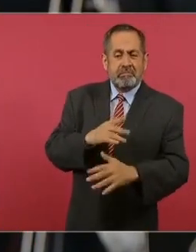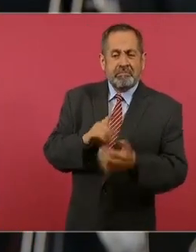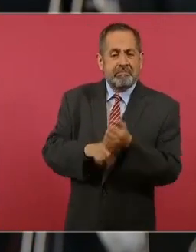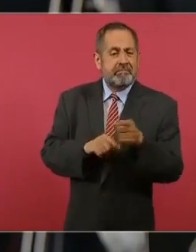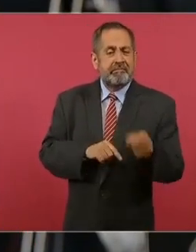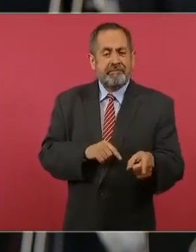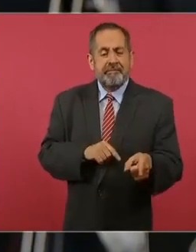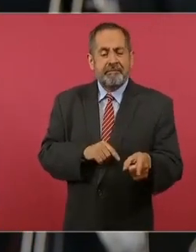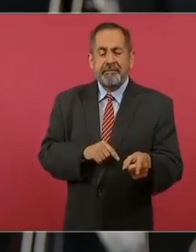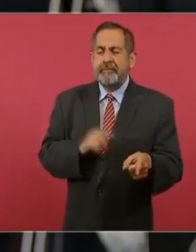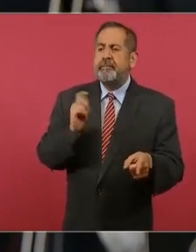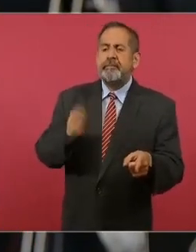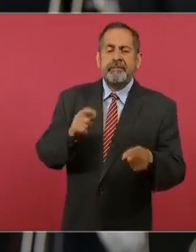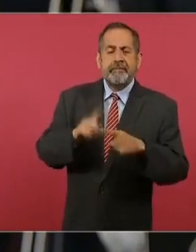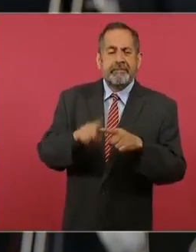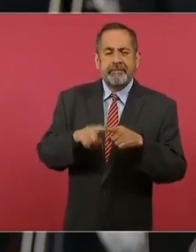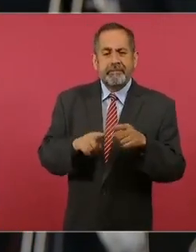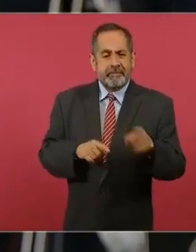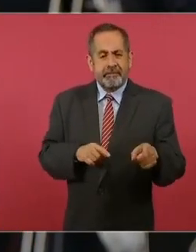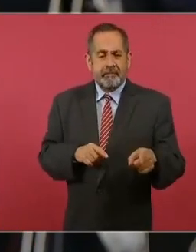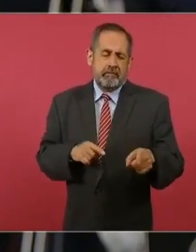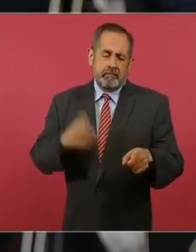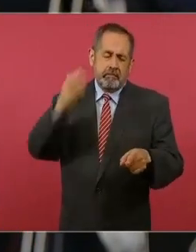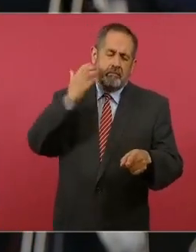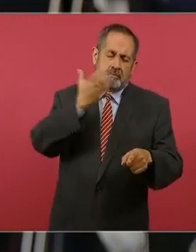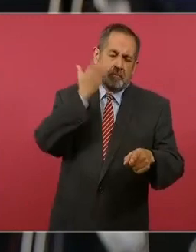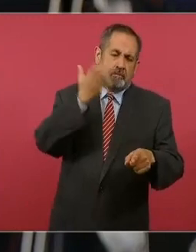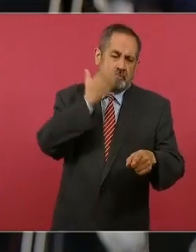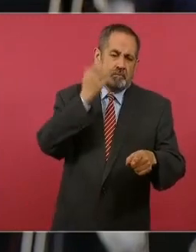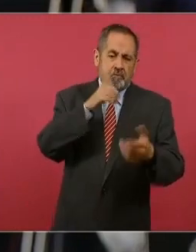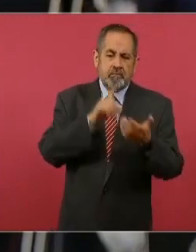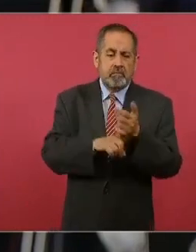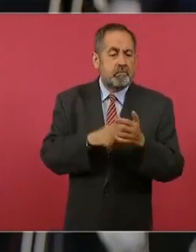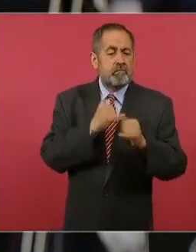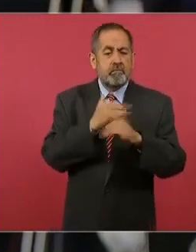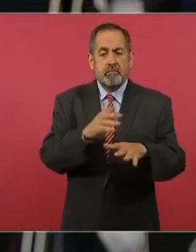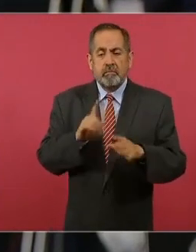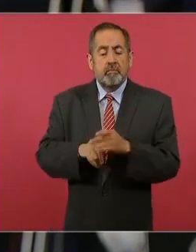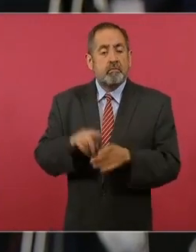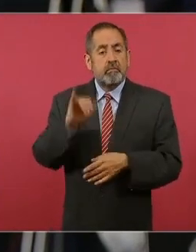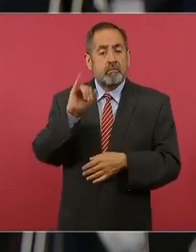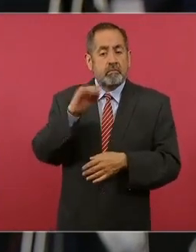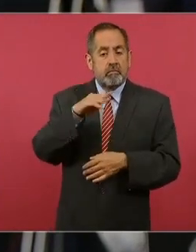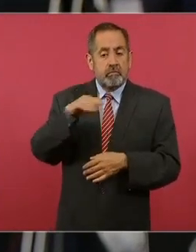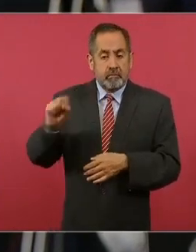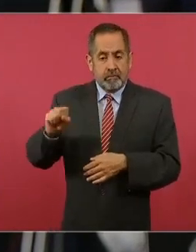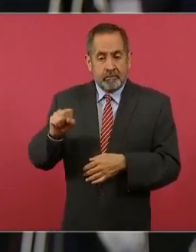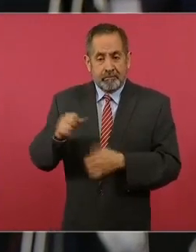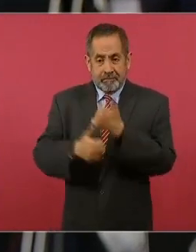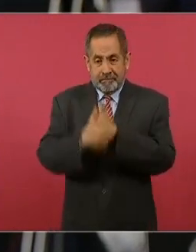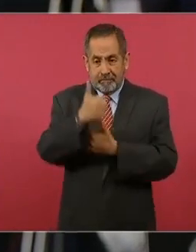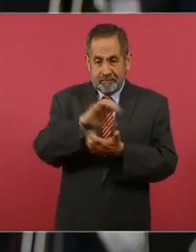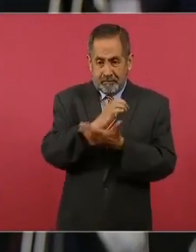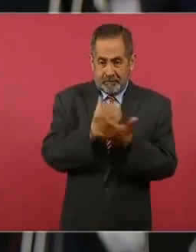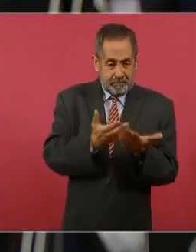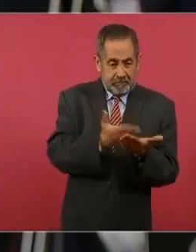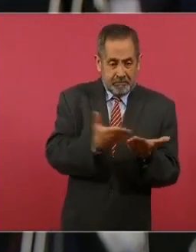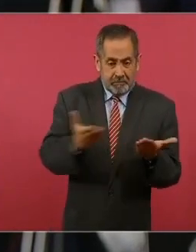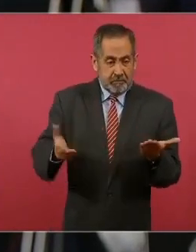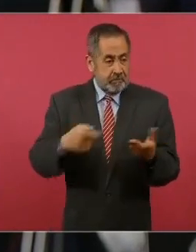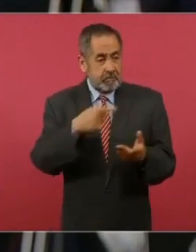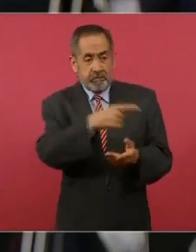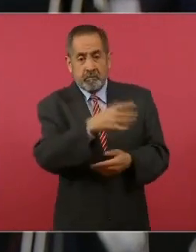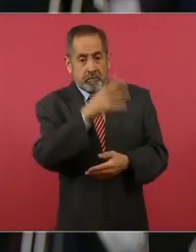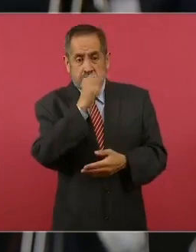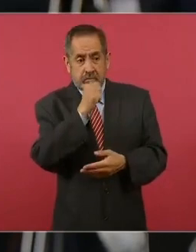que usualmente se acostumbraban, participando en las licitaciones del IMSS, a pesar de estar inhabilitados en